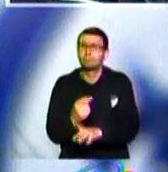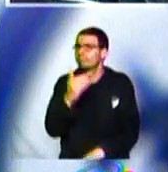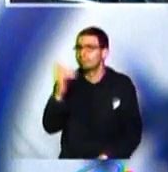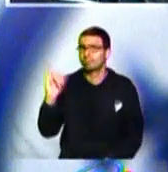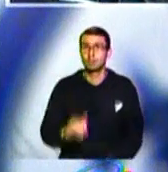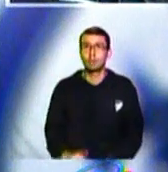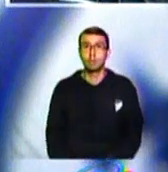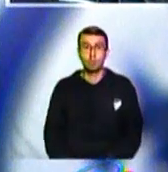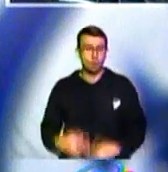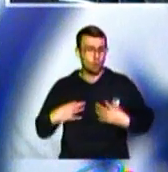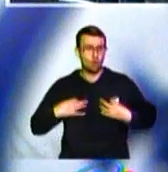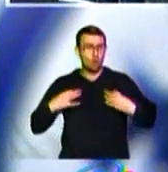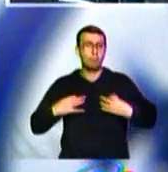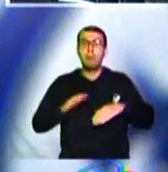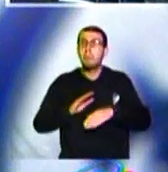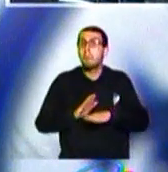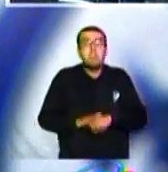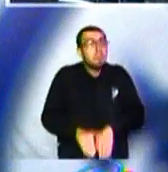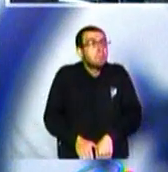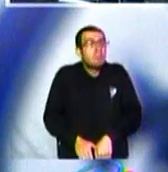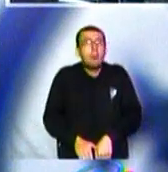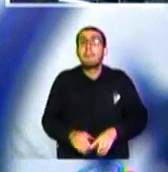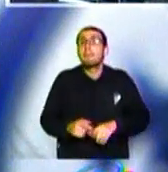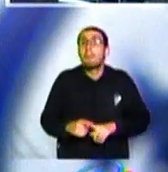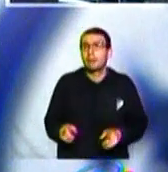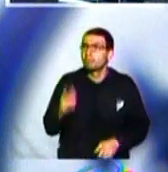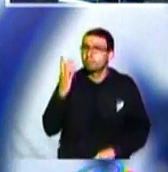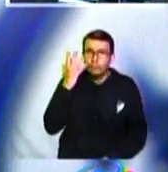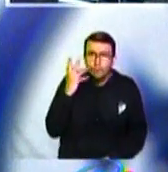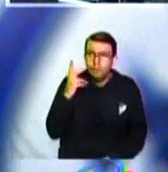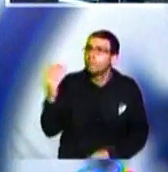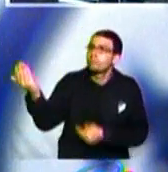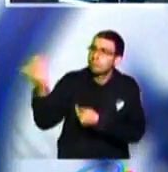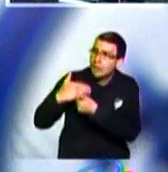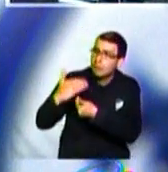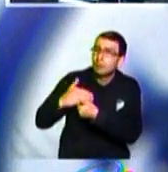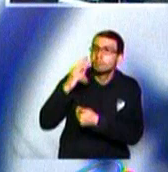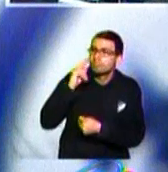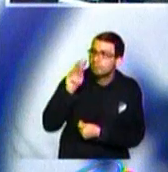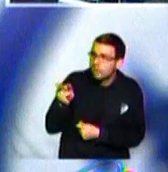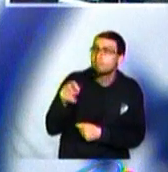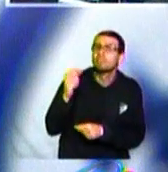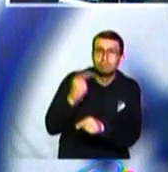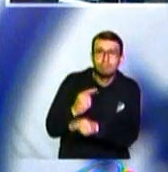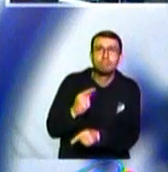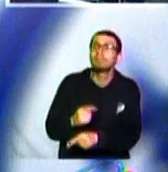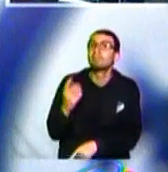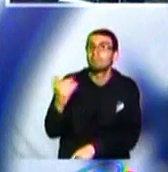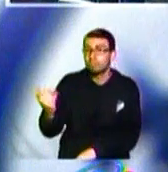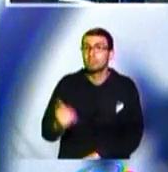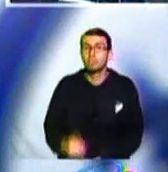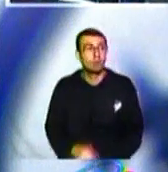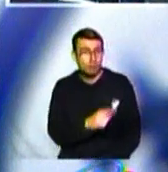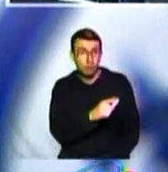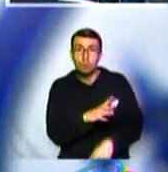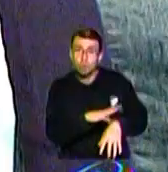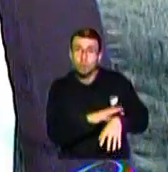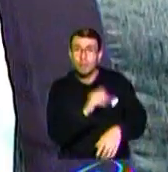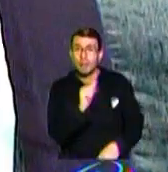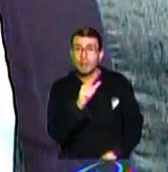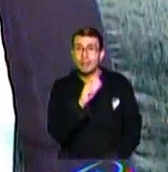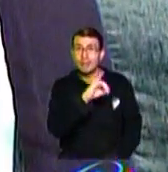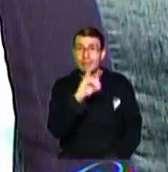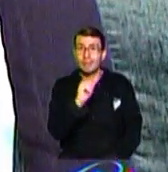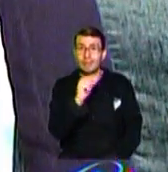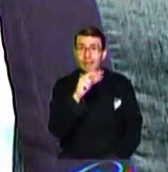ropa, pero a diario vemos todo este tipo de lesiones. Y como dice el doctor Alejandro Mejía López, es que los